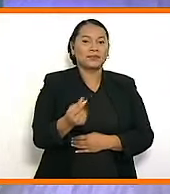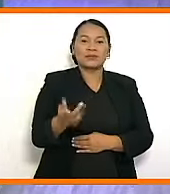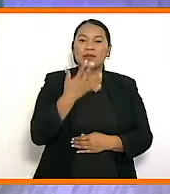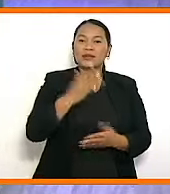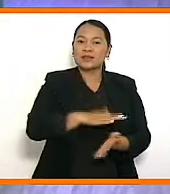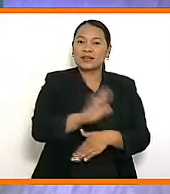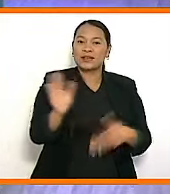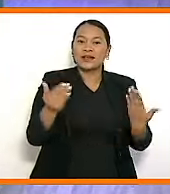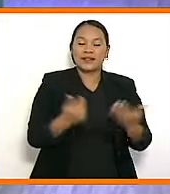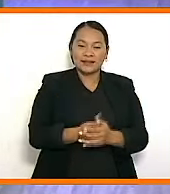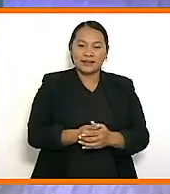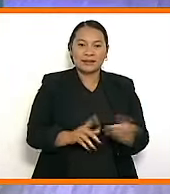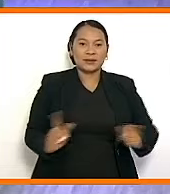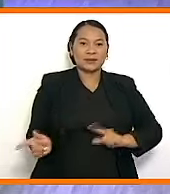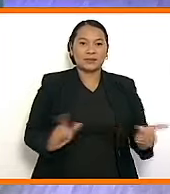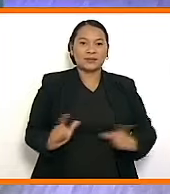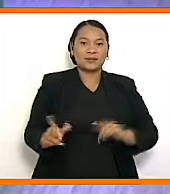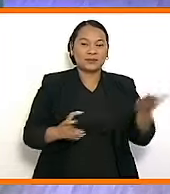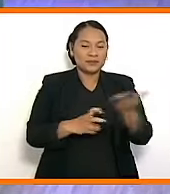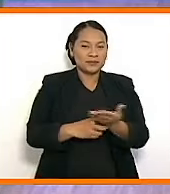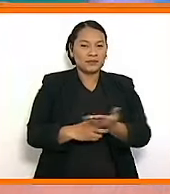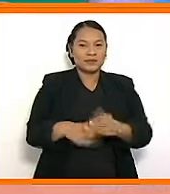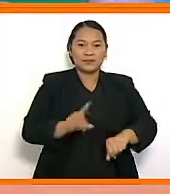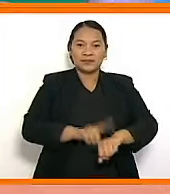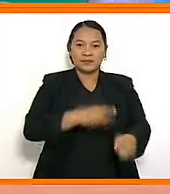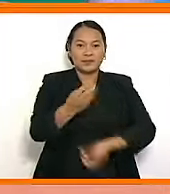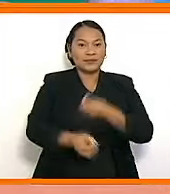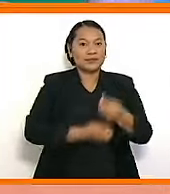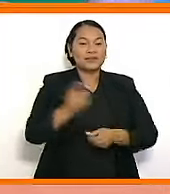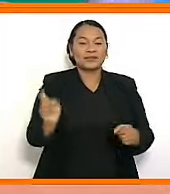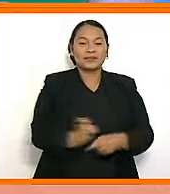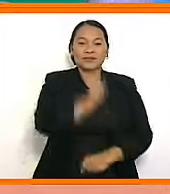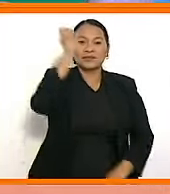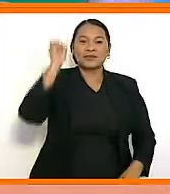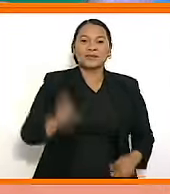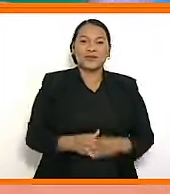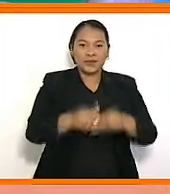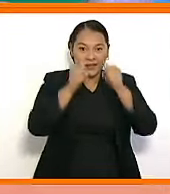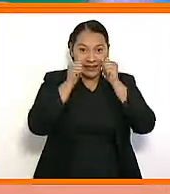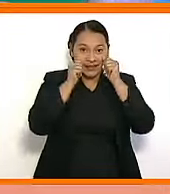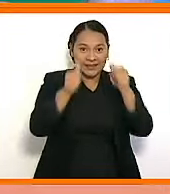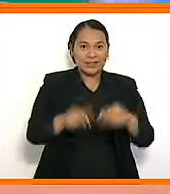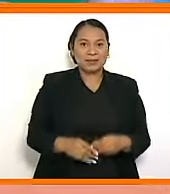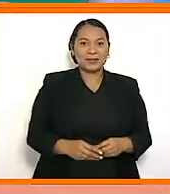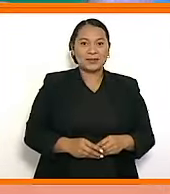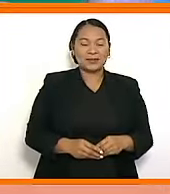mucha suerte. Ten tu boleto en mano porque la esfera ganadora es, atentos,